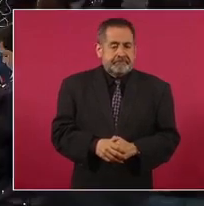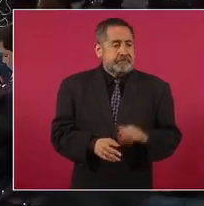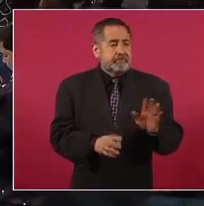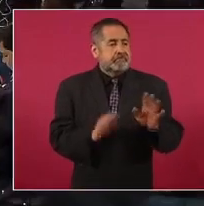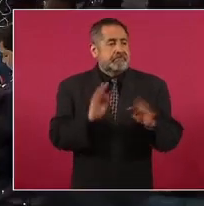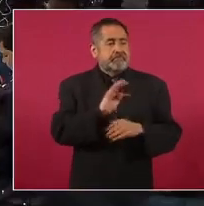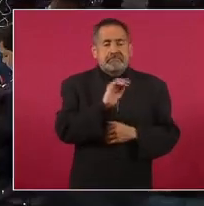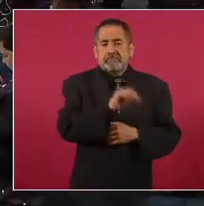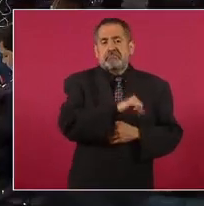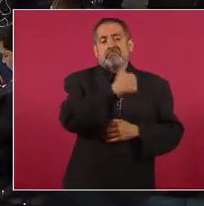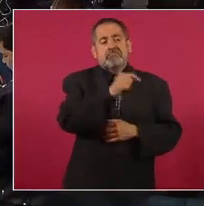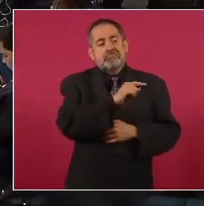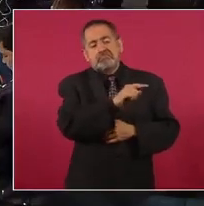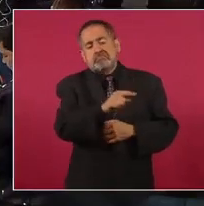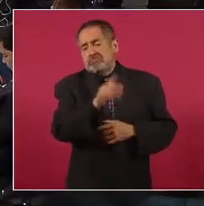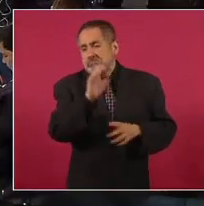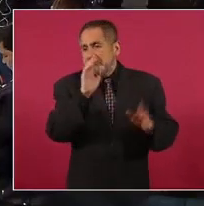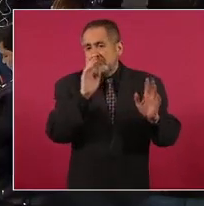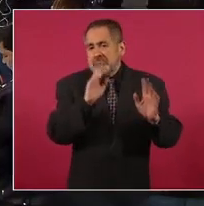otros